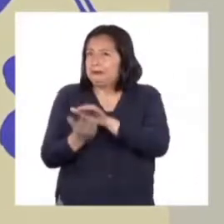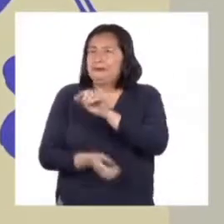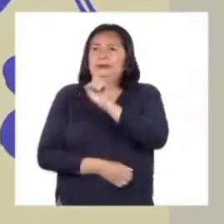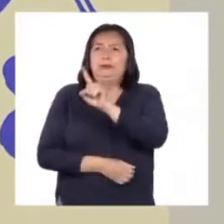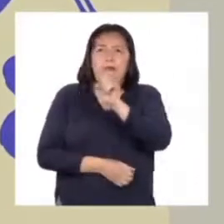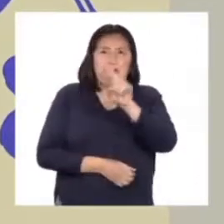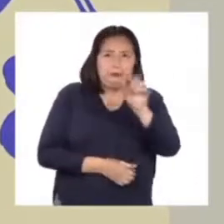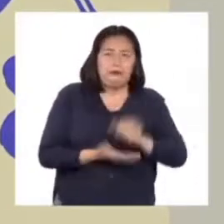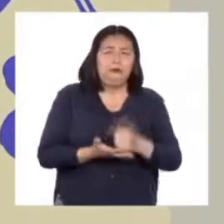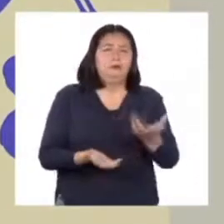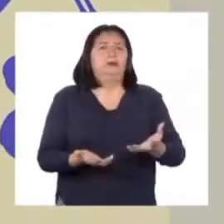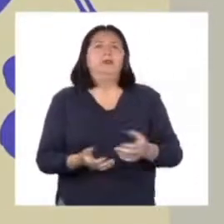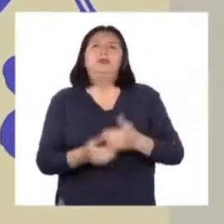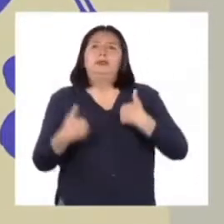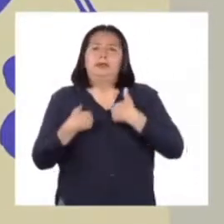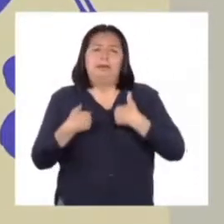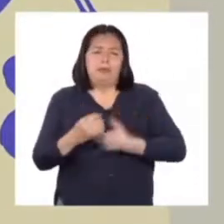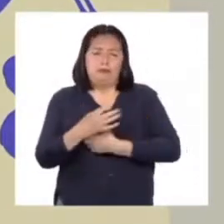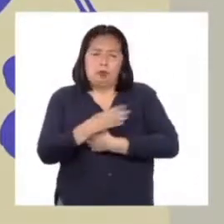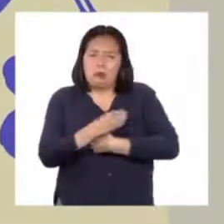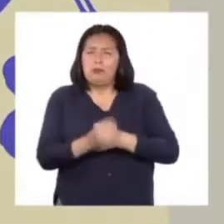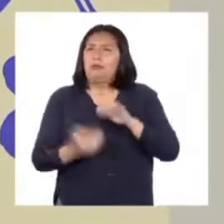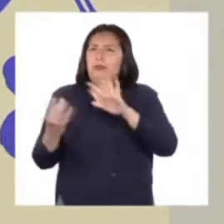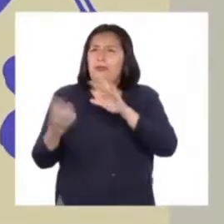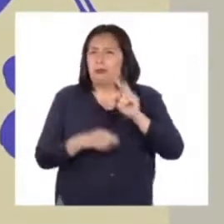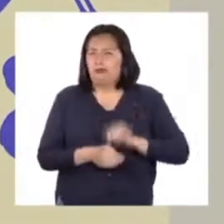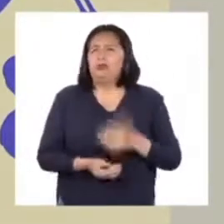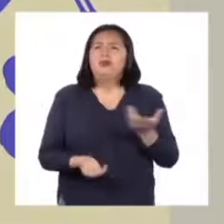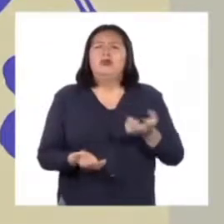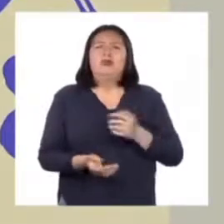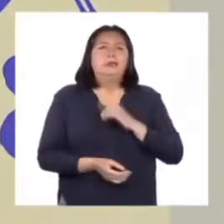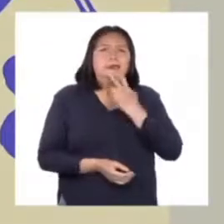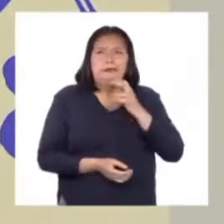120, los mamíferos con 92, los